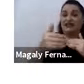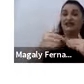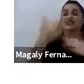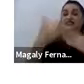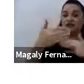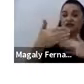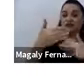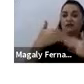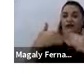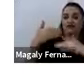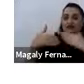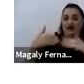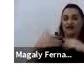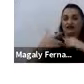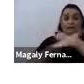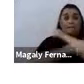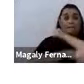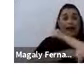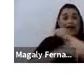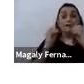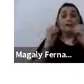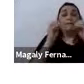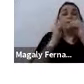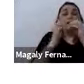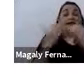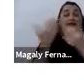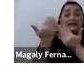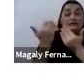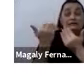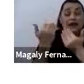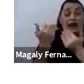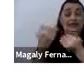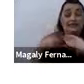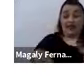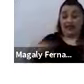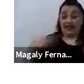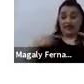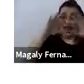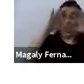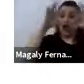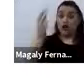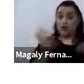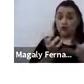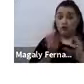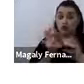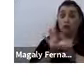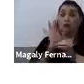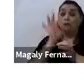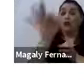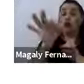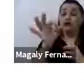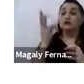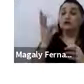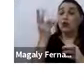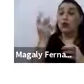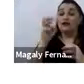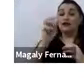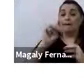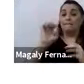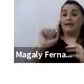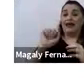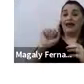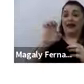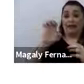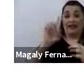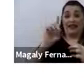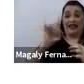atrás. Y este país, que es el de más esperanza de vida del mundo, muy próximo a otros países de la cuenca mediterránea, que también